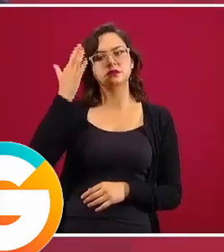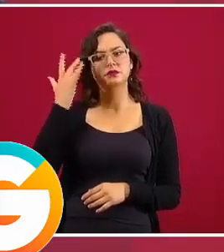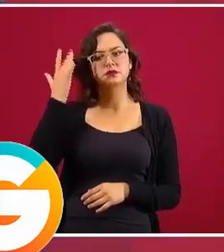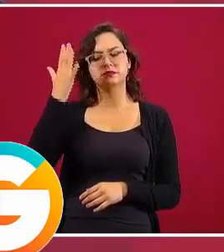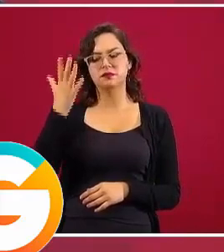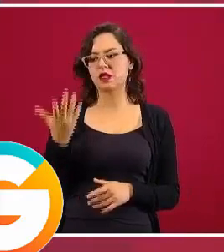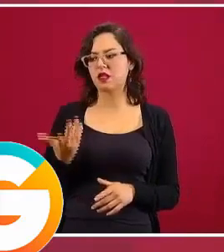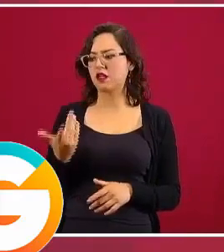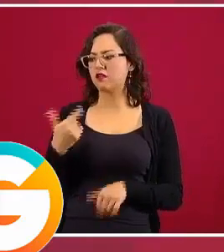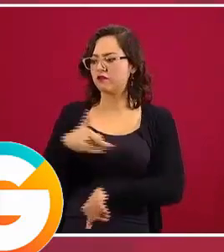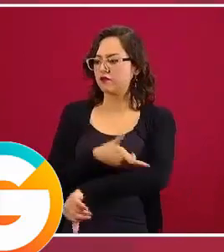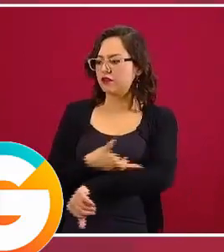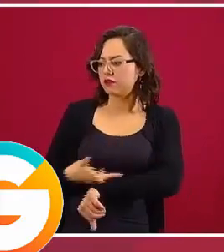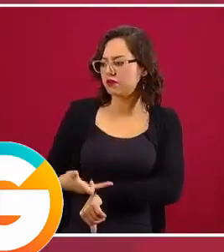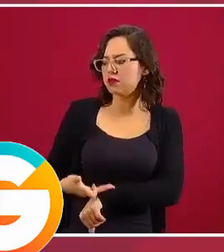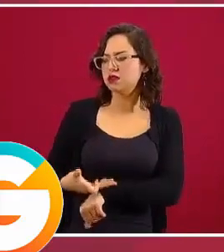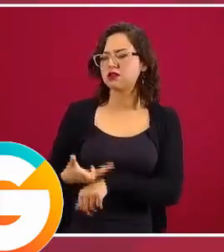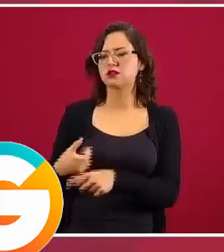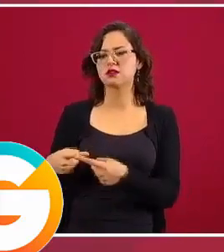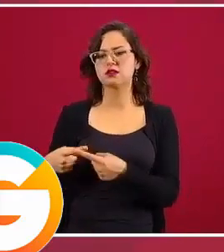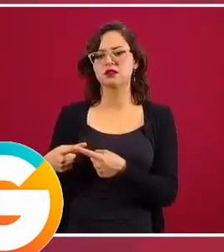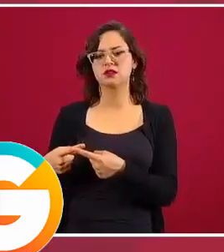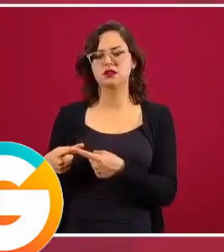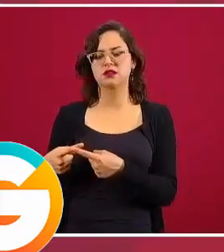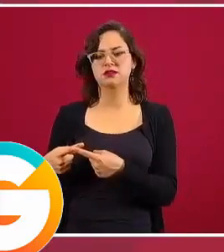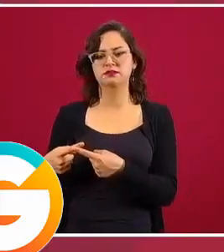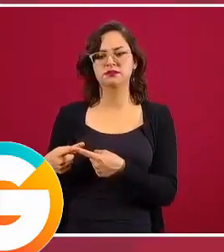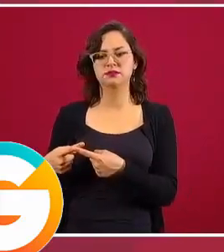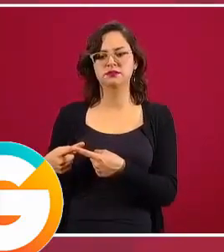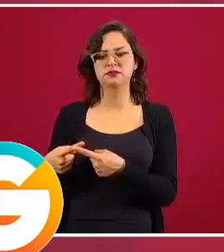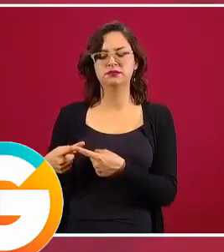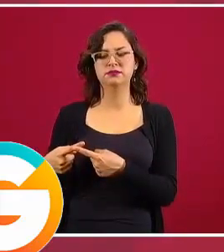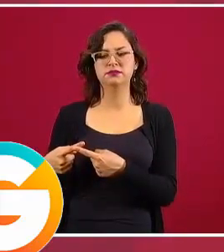en sus familias, en